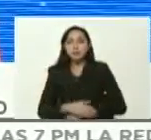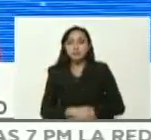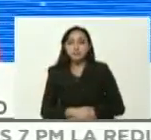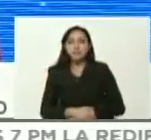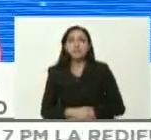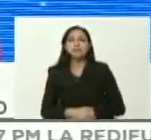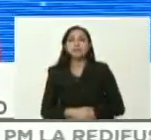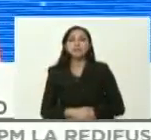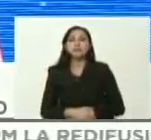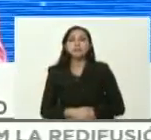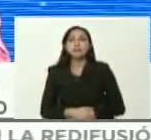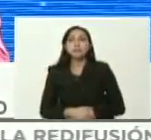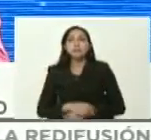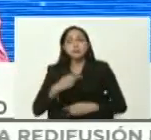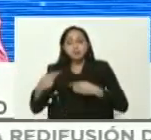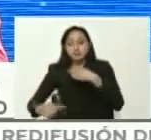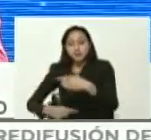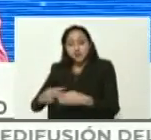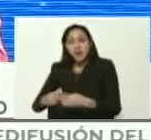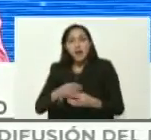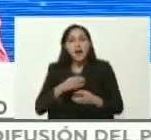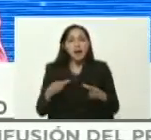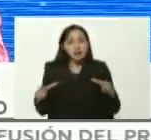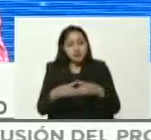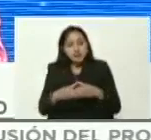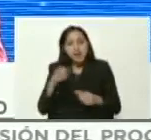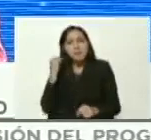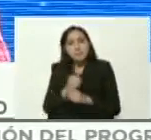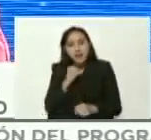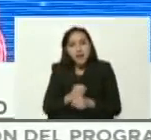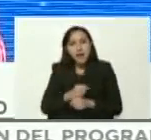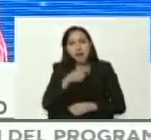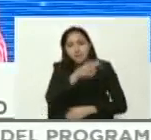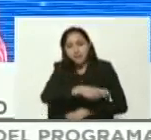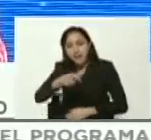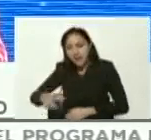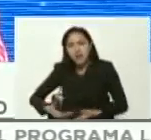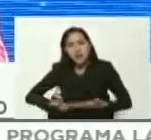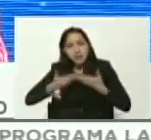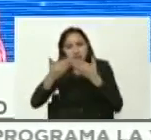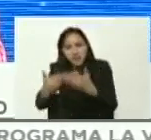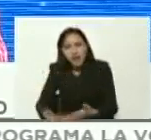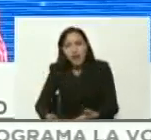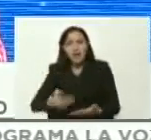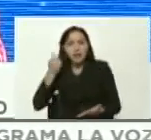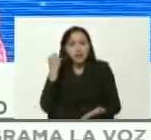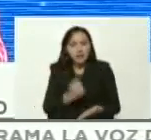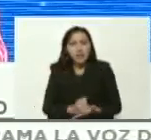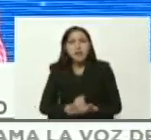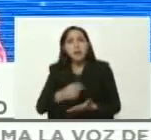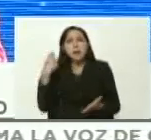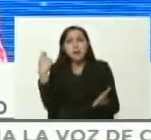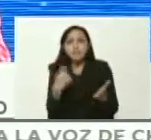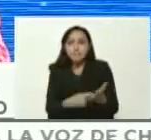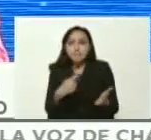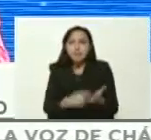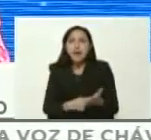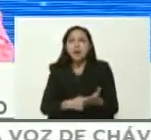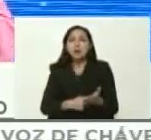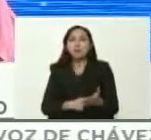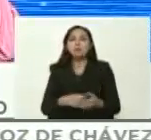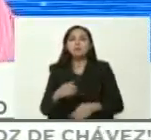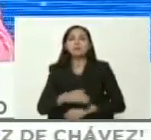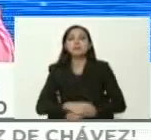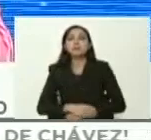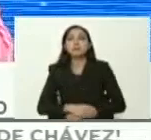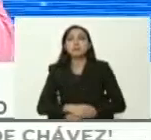a través de la generación de empleo, a través del ingreso. El salario mínimo venezolano llegó a ser el